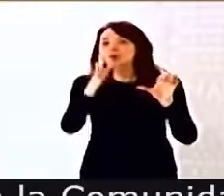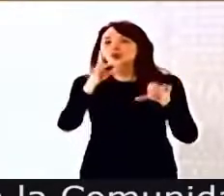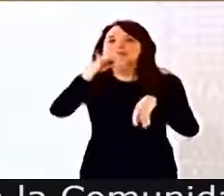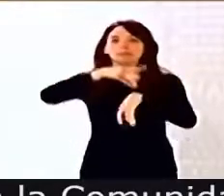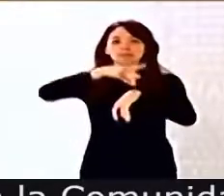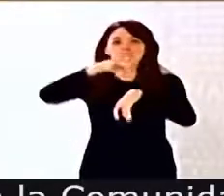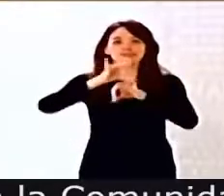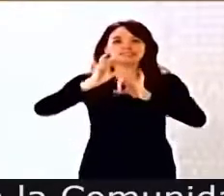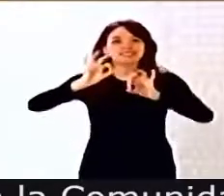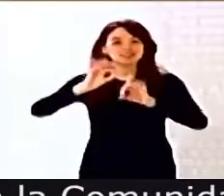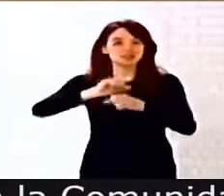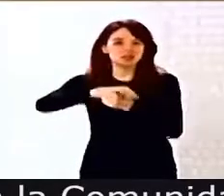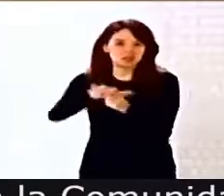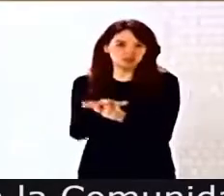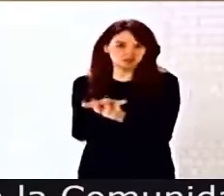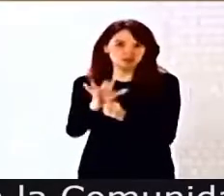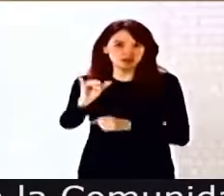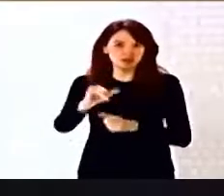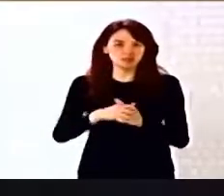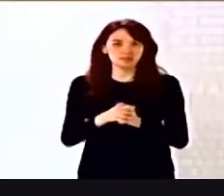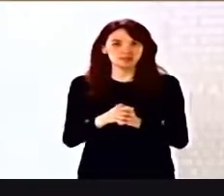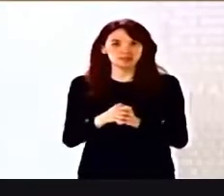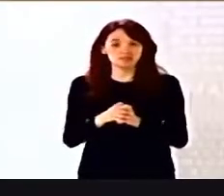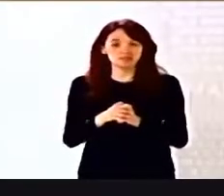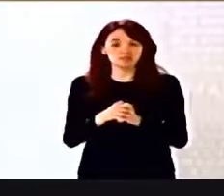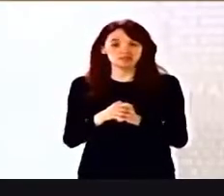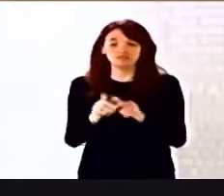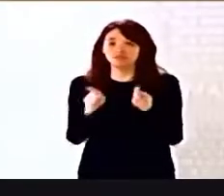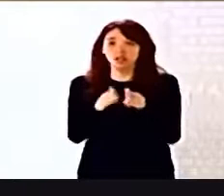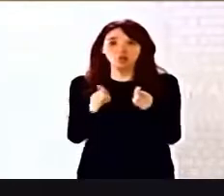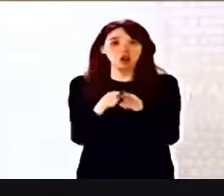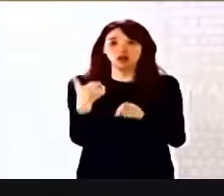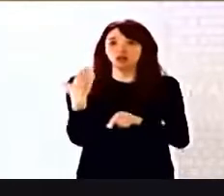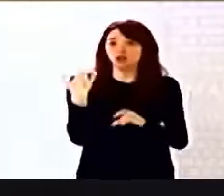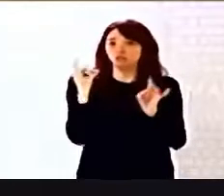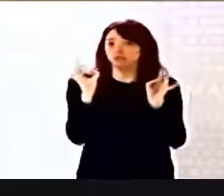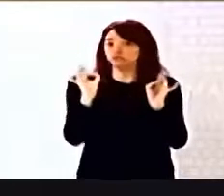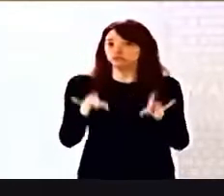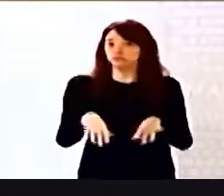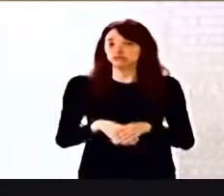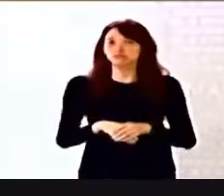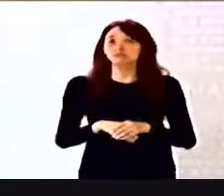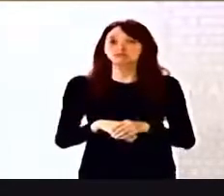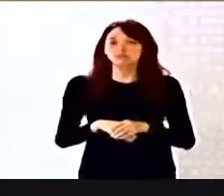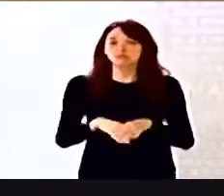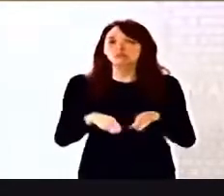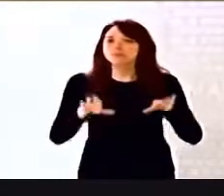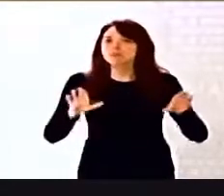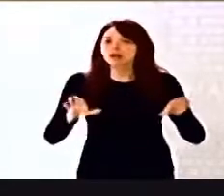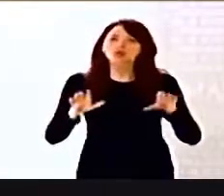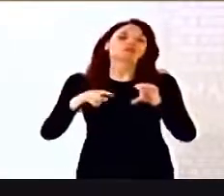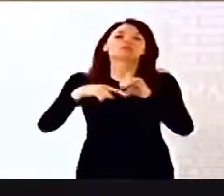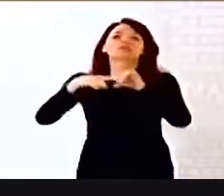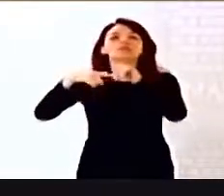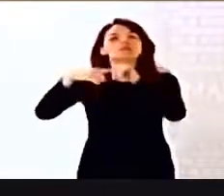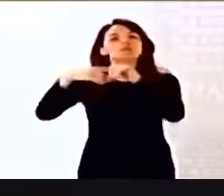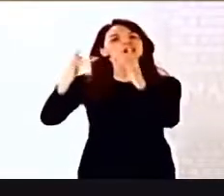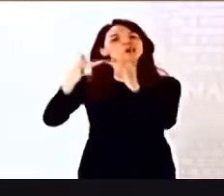en COVID-19. Es una presión igual a la del día anterior, pero es una presión que sigue siendo